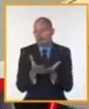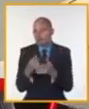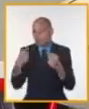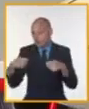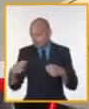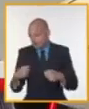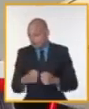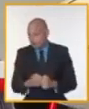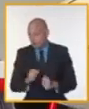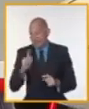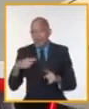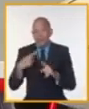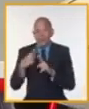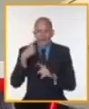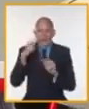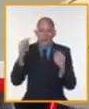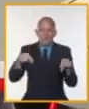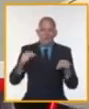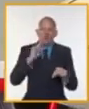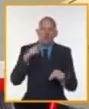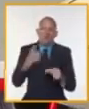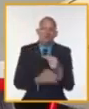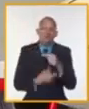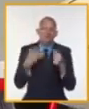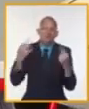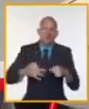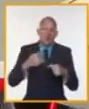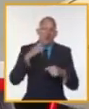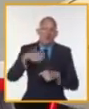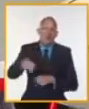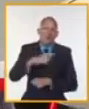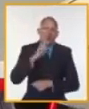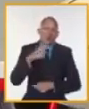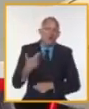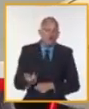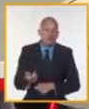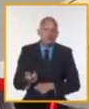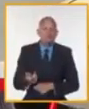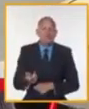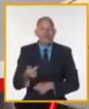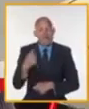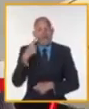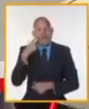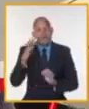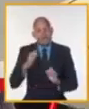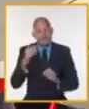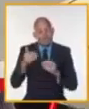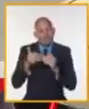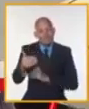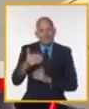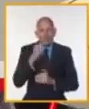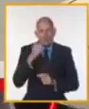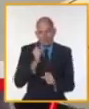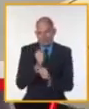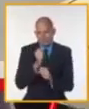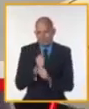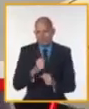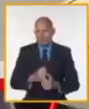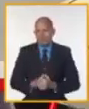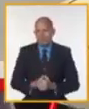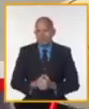hay que verla en el escenario presente y también con la visión en la evaluación de las proyecciones que está previsto implementar